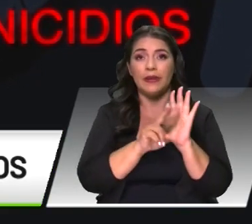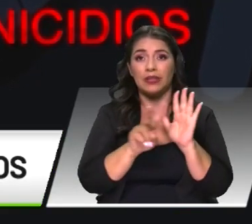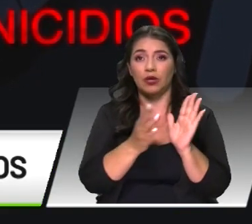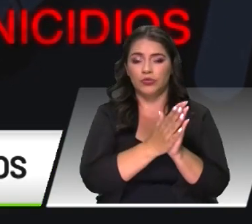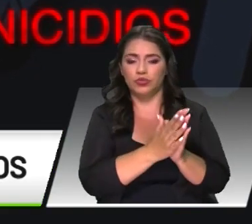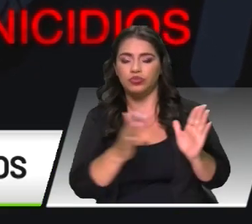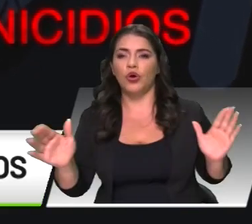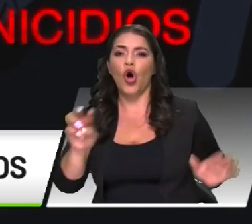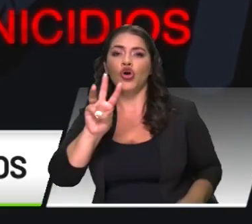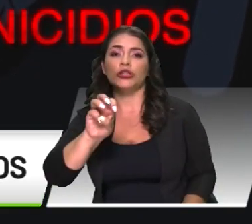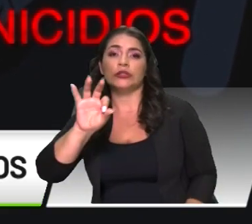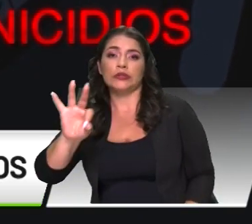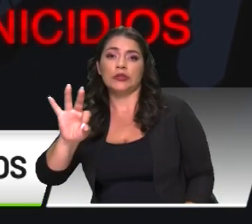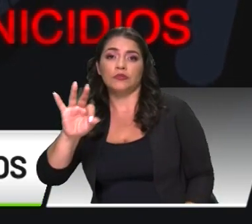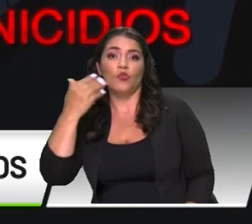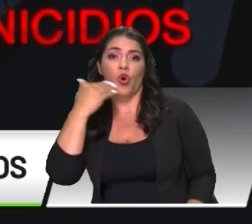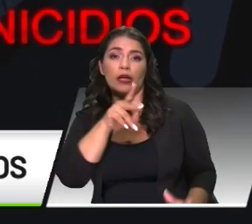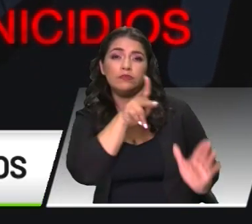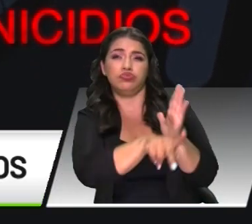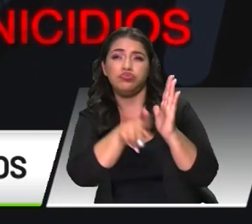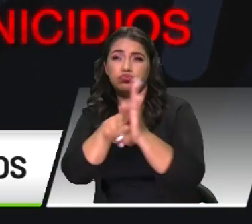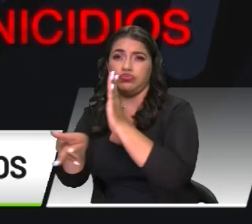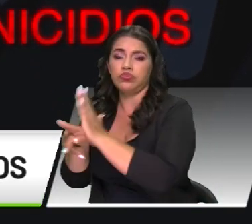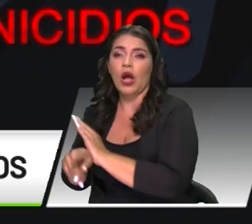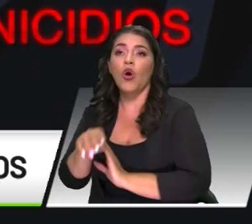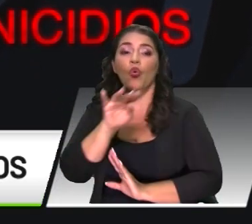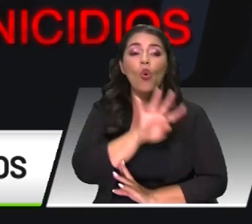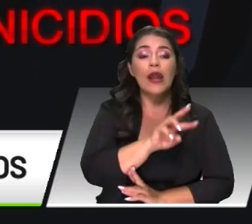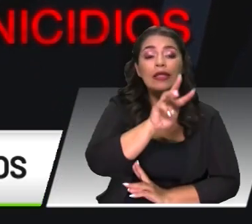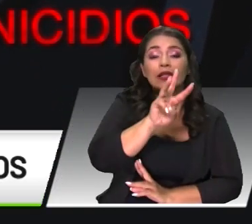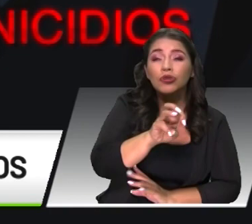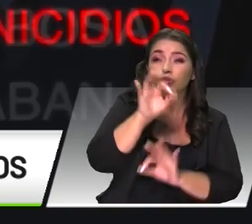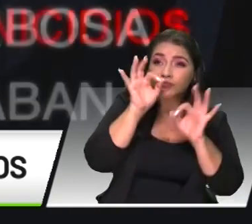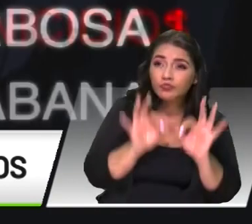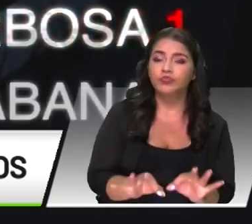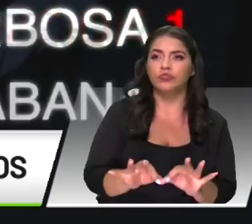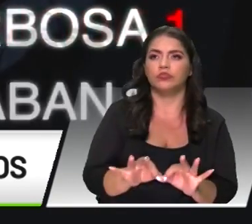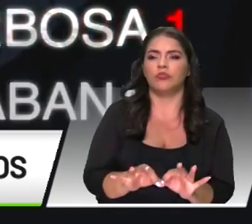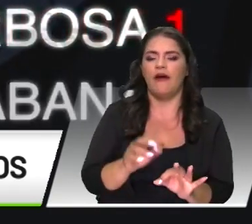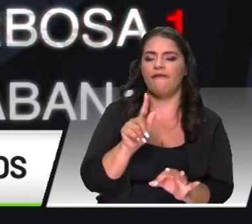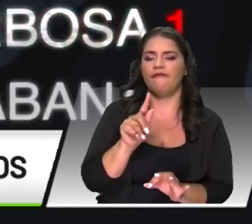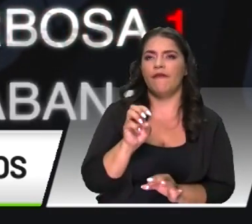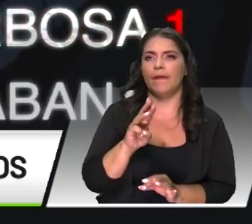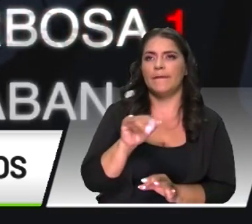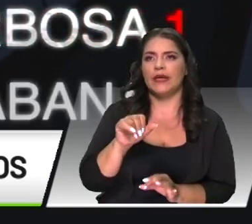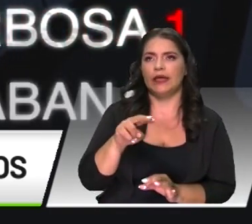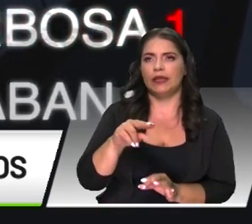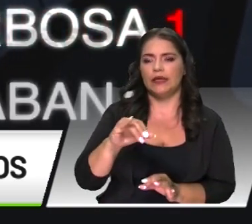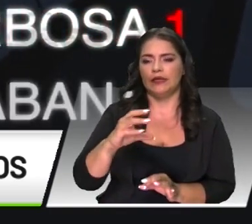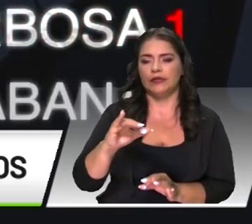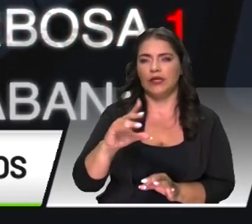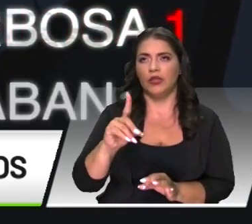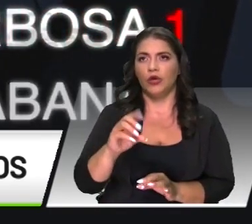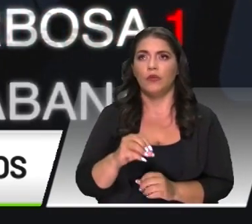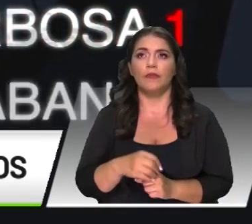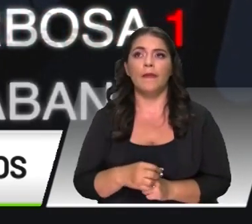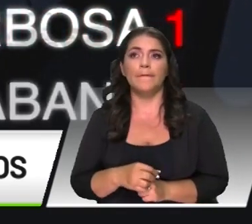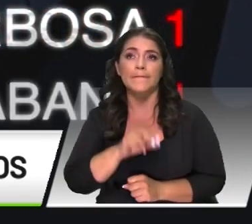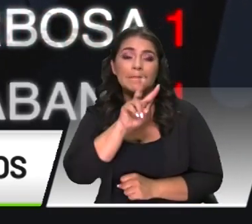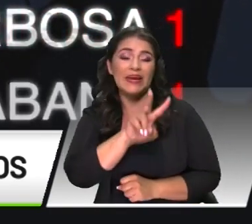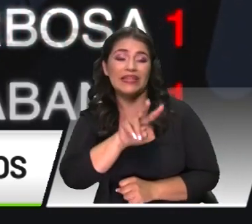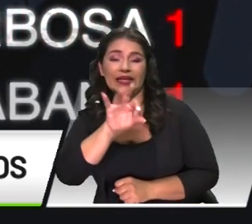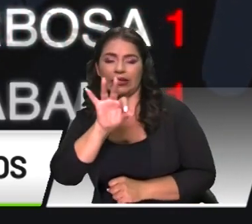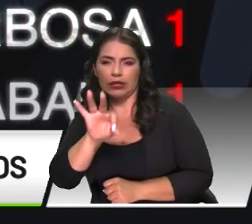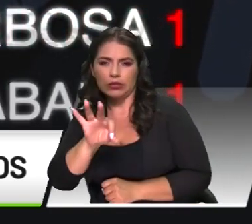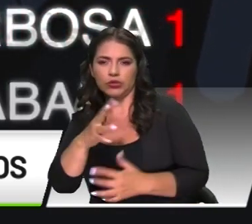asesinatos de mujeres 48 han sido categorizados como feminicidios 23 de estos fueron cometidos